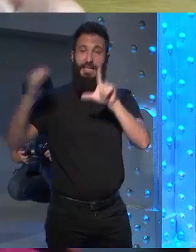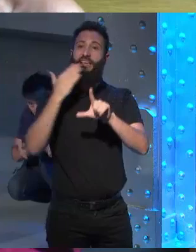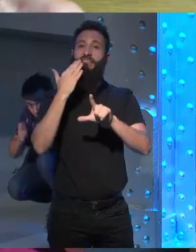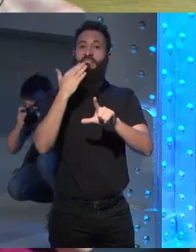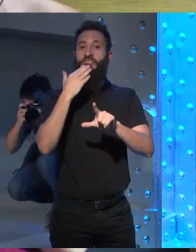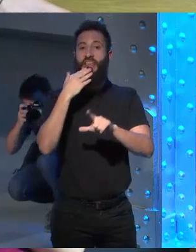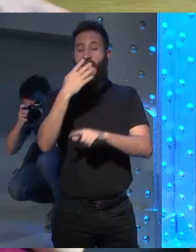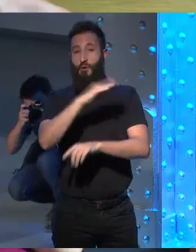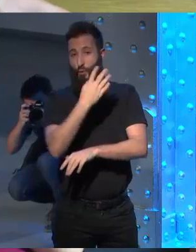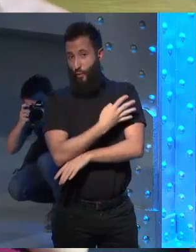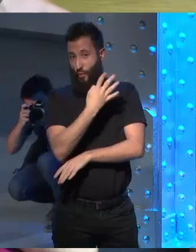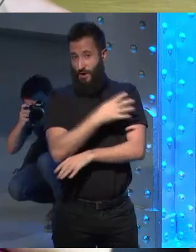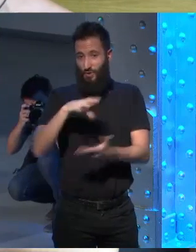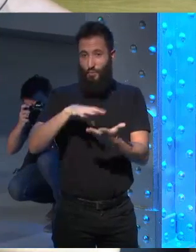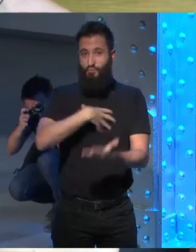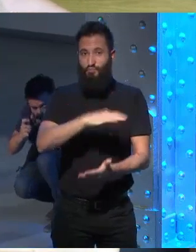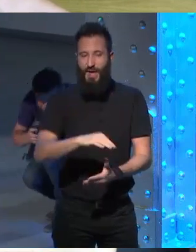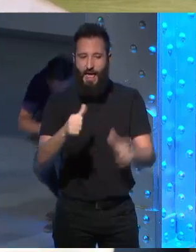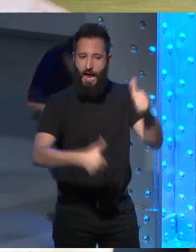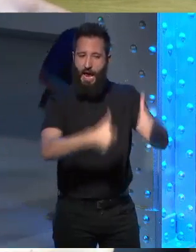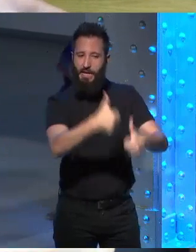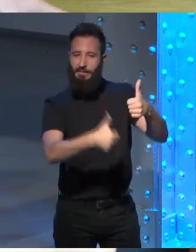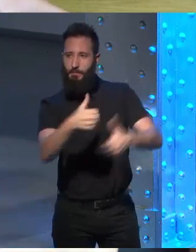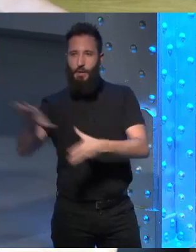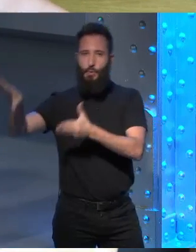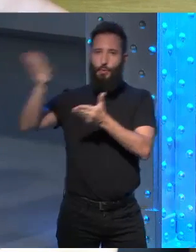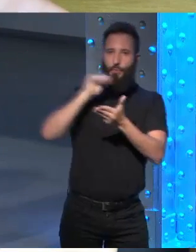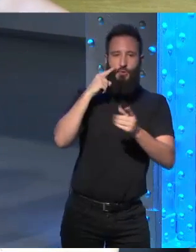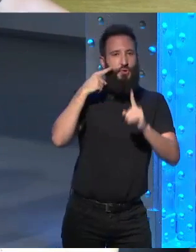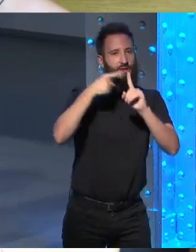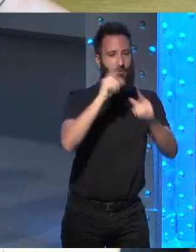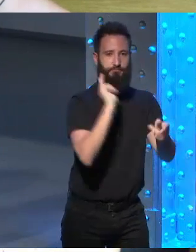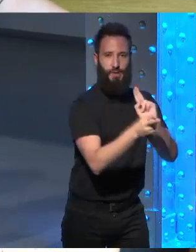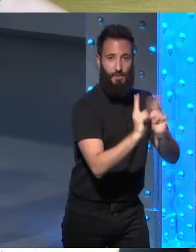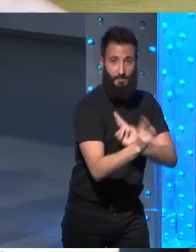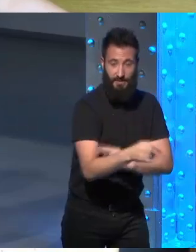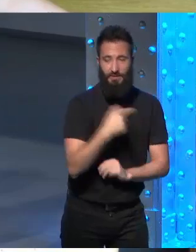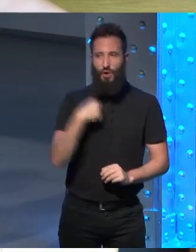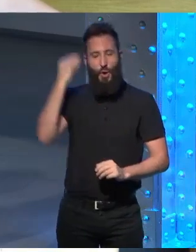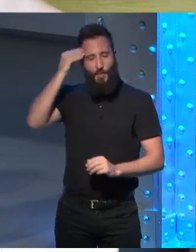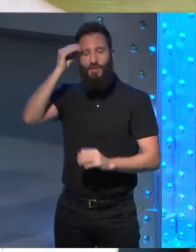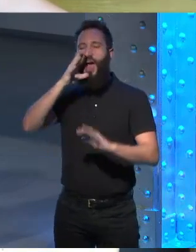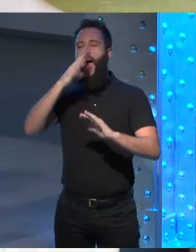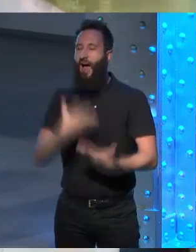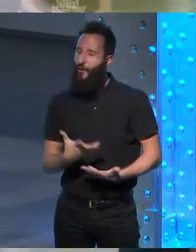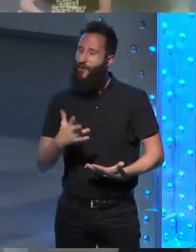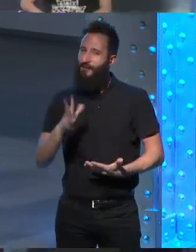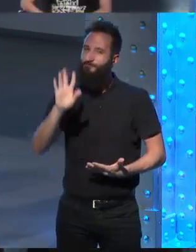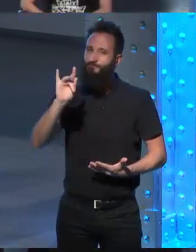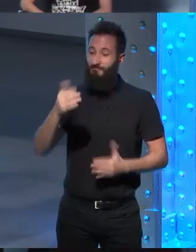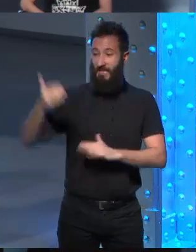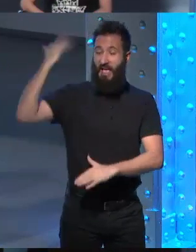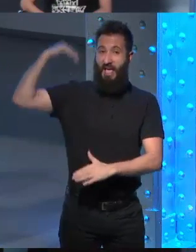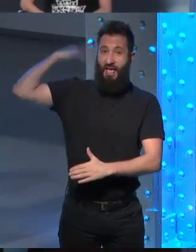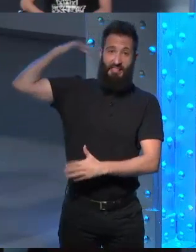como referencia para su examen? Pues bueno, ahora igual te contesta Sergio también. Creo que ahora sí. En aquel